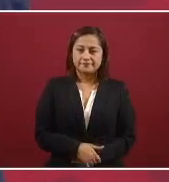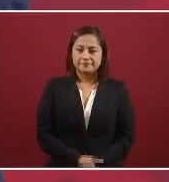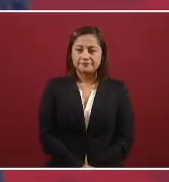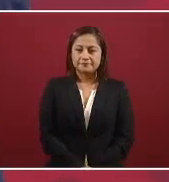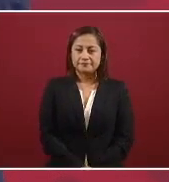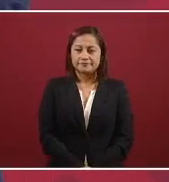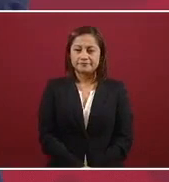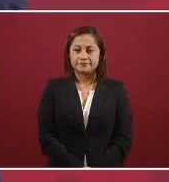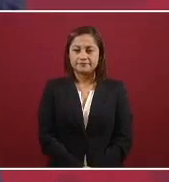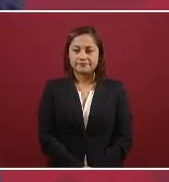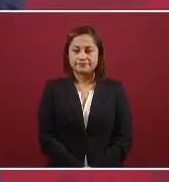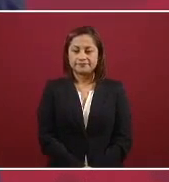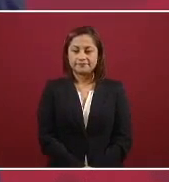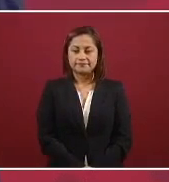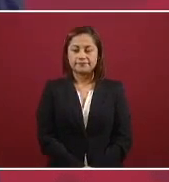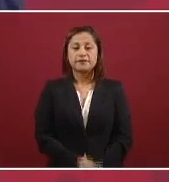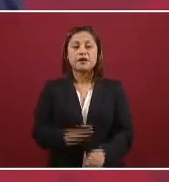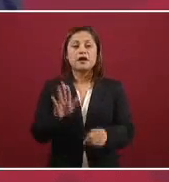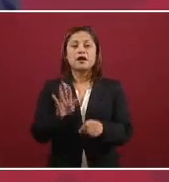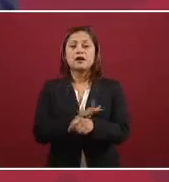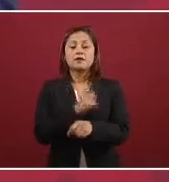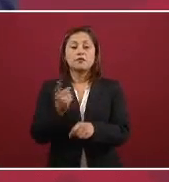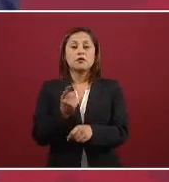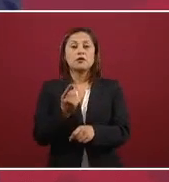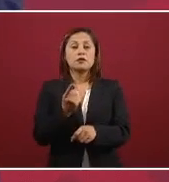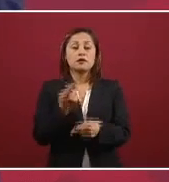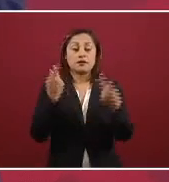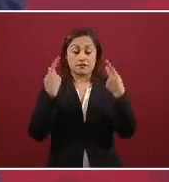los ciudadanos van a estar demandando